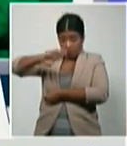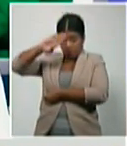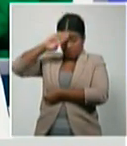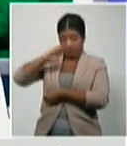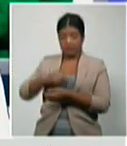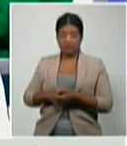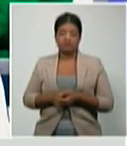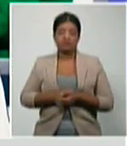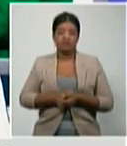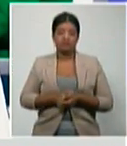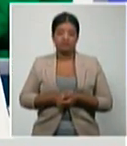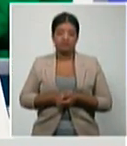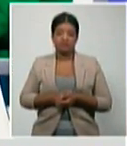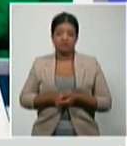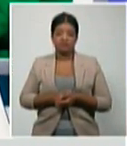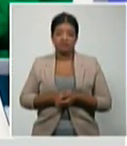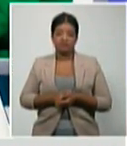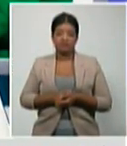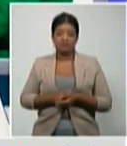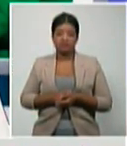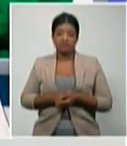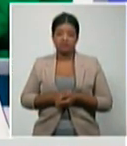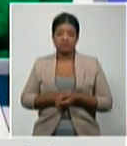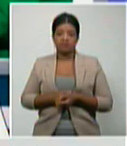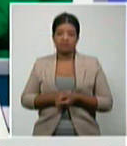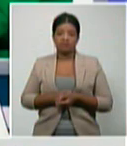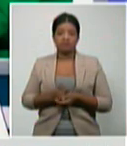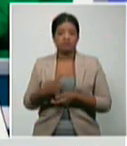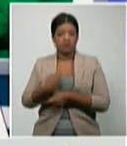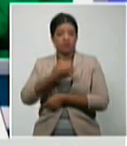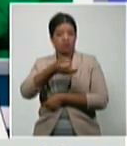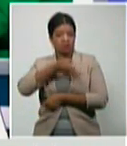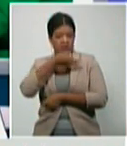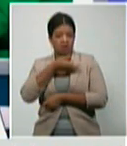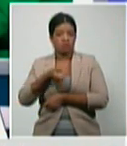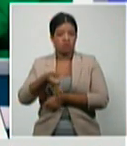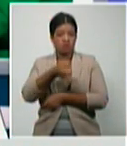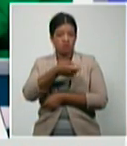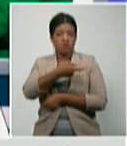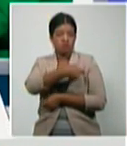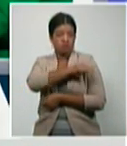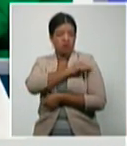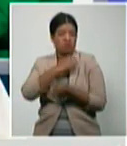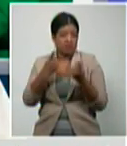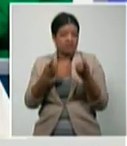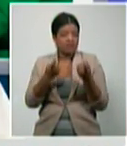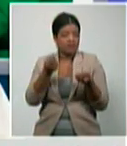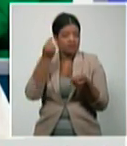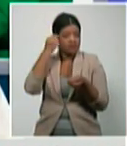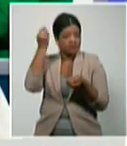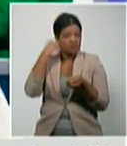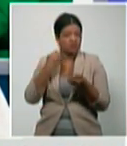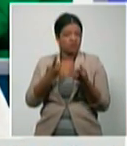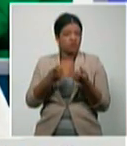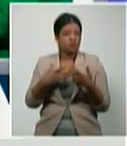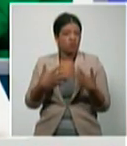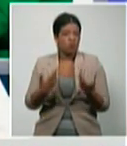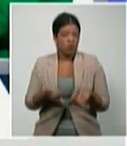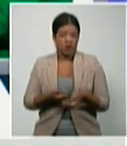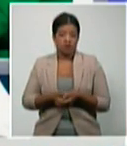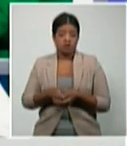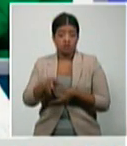y lo desglosamos por municipio, porque a la población le interesa además, porque además eso nos